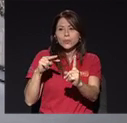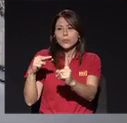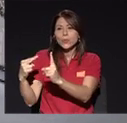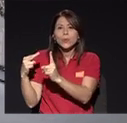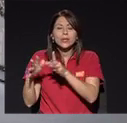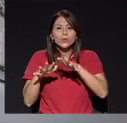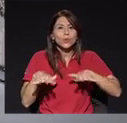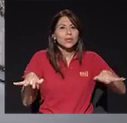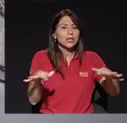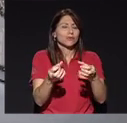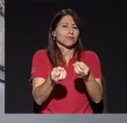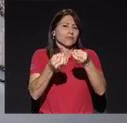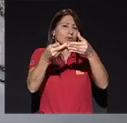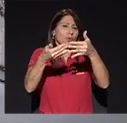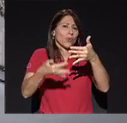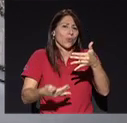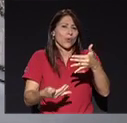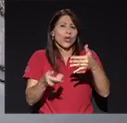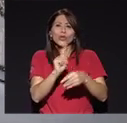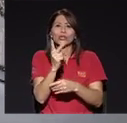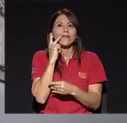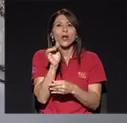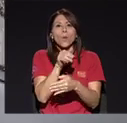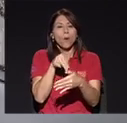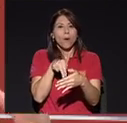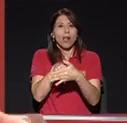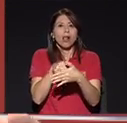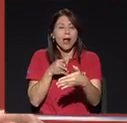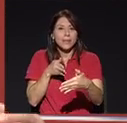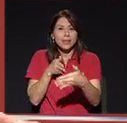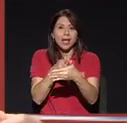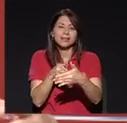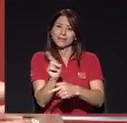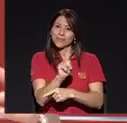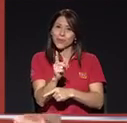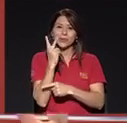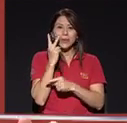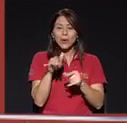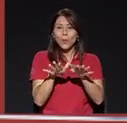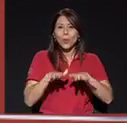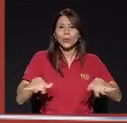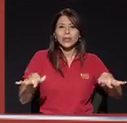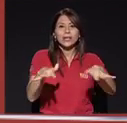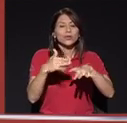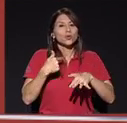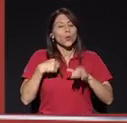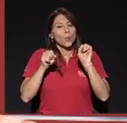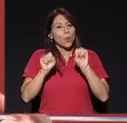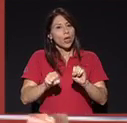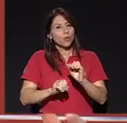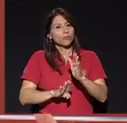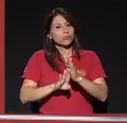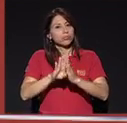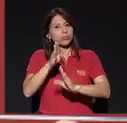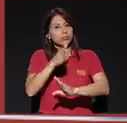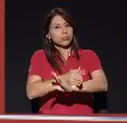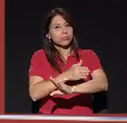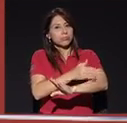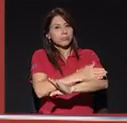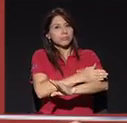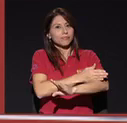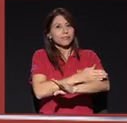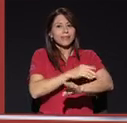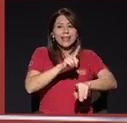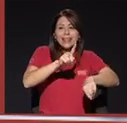son enriquecedores. No es visto como una amenaza, sino como un contexto donde yo puedo desarrollarme, donde esta diversidad